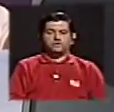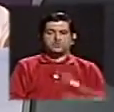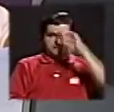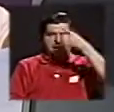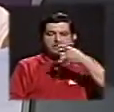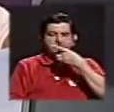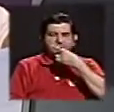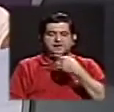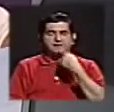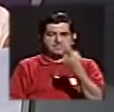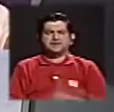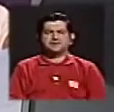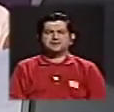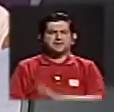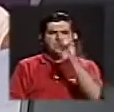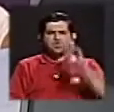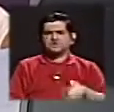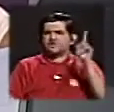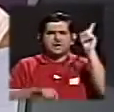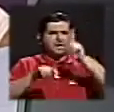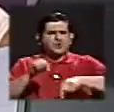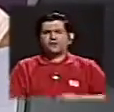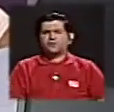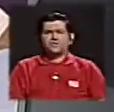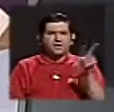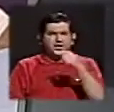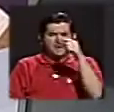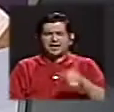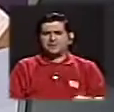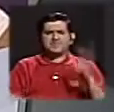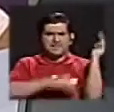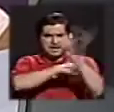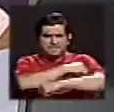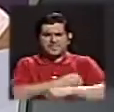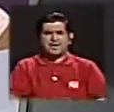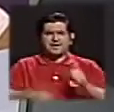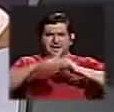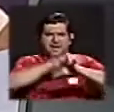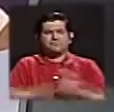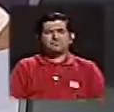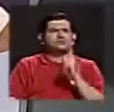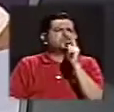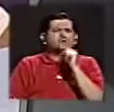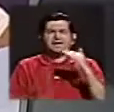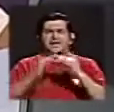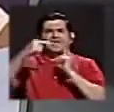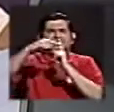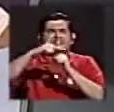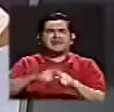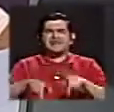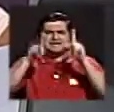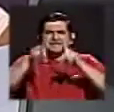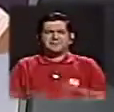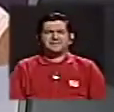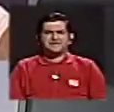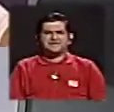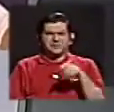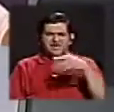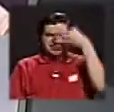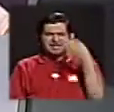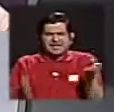ella, ¿qué le impide a Costa Rica despenalizar el aborto? ¿Es la iglesia? ¿Son los fundamentalistas? ¿A dónde está el